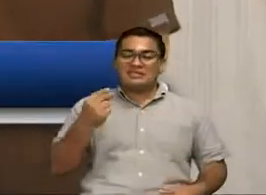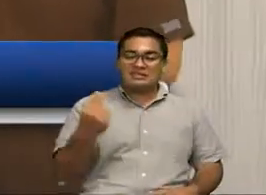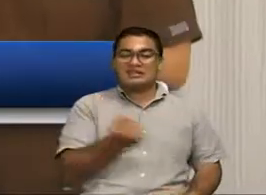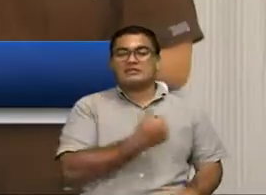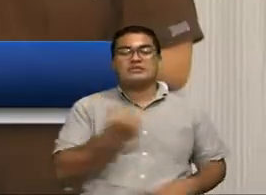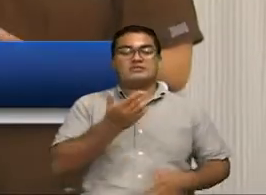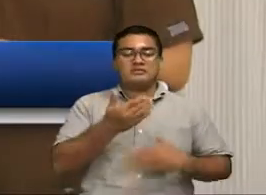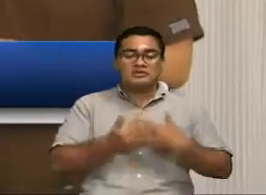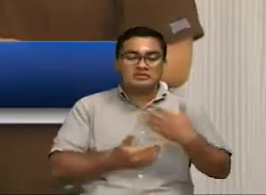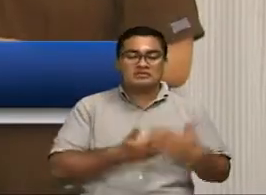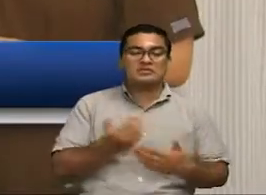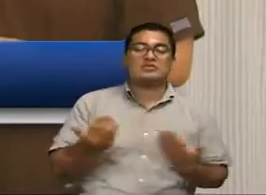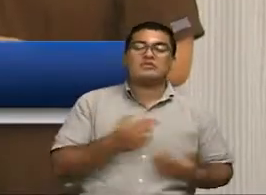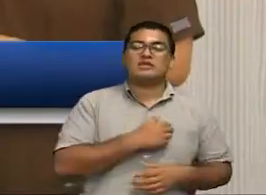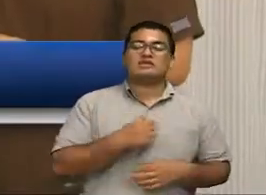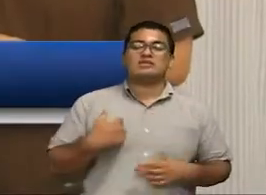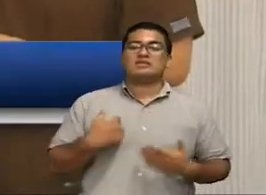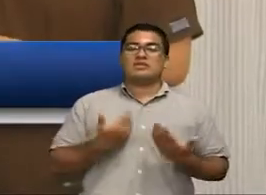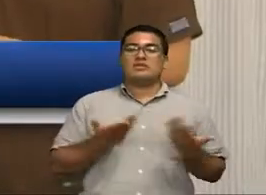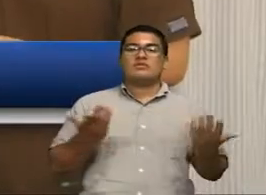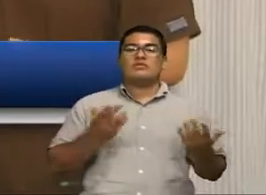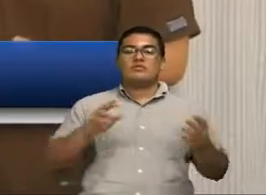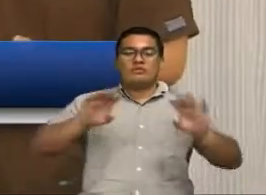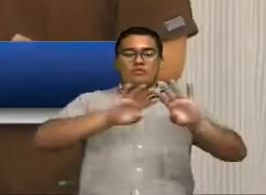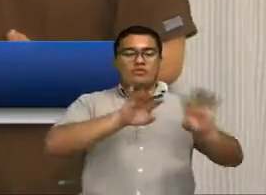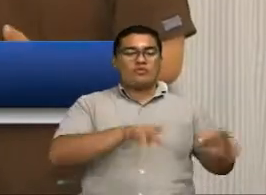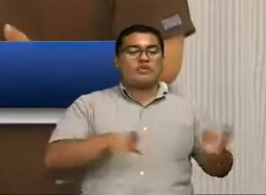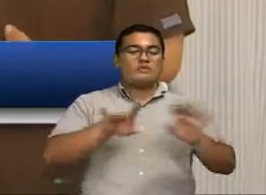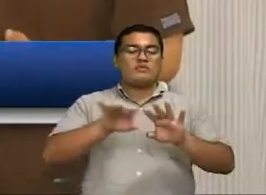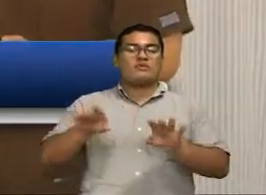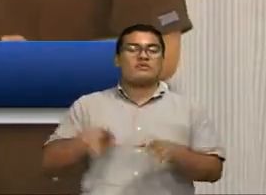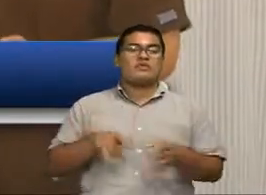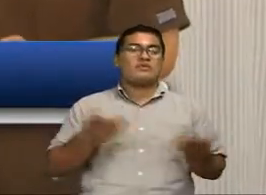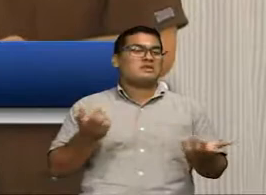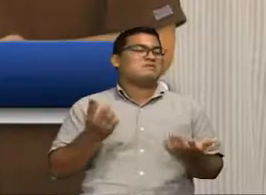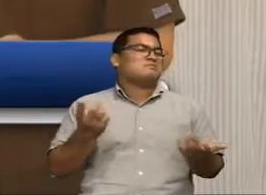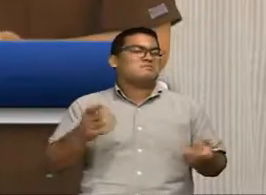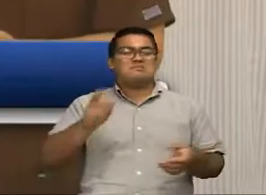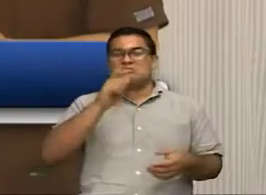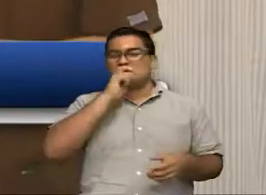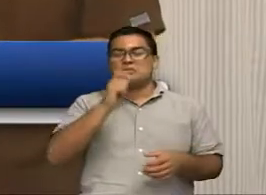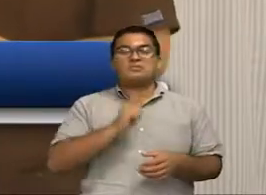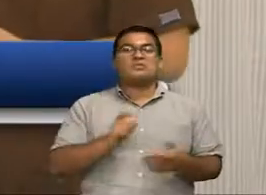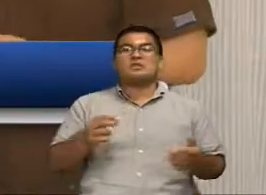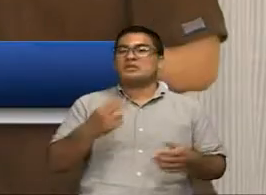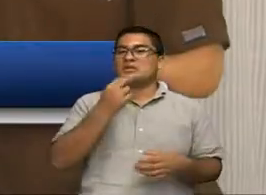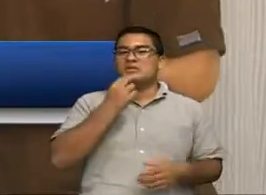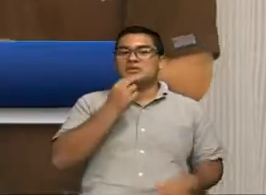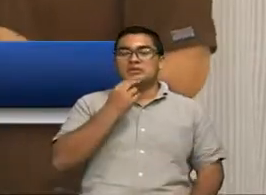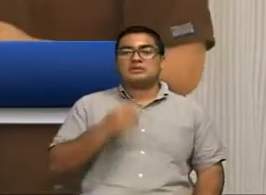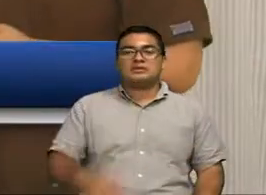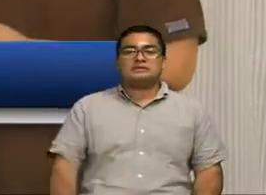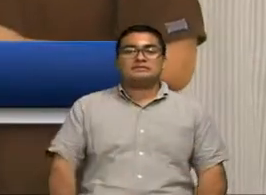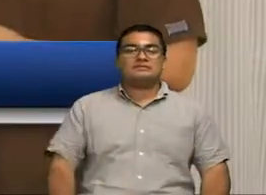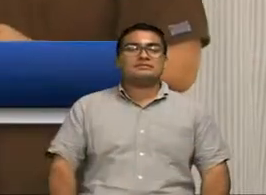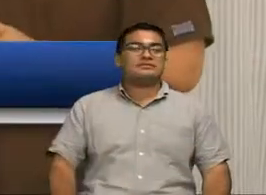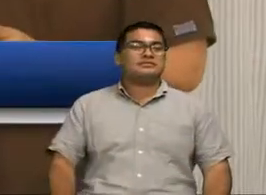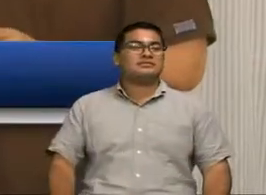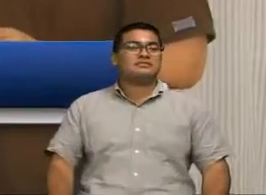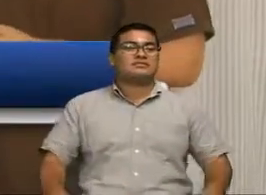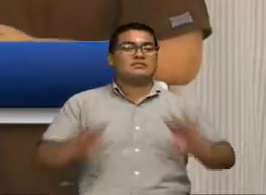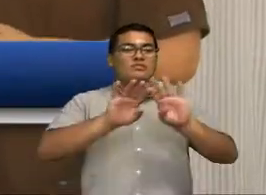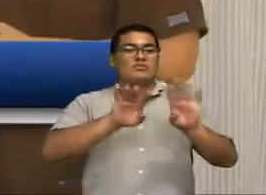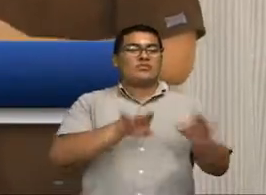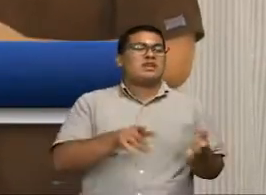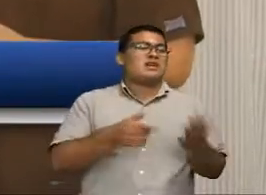proceso, ¿ellas hacen varias o solo se necesita una? No, por ejemplo, una. La que ella prefiere. La que ella prefiere. Y si quiere dos,